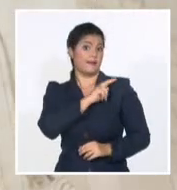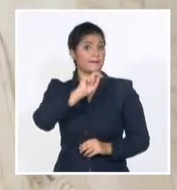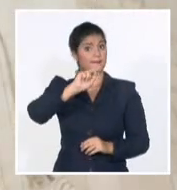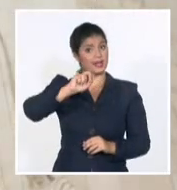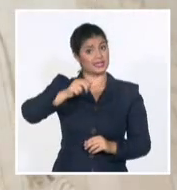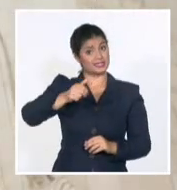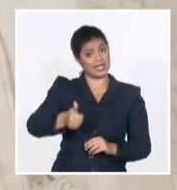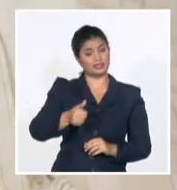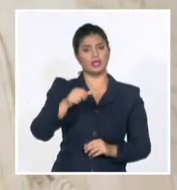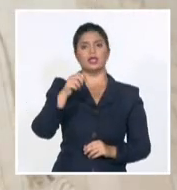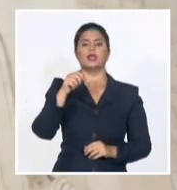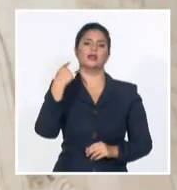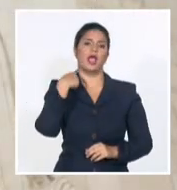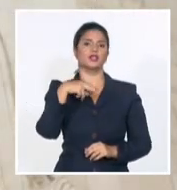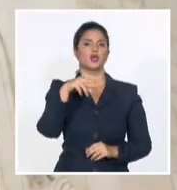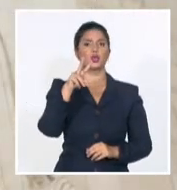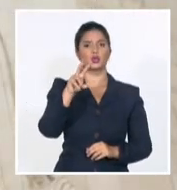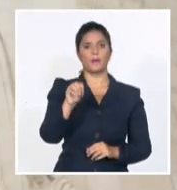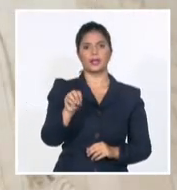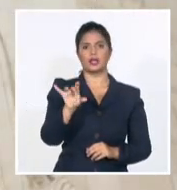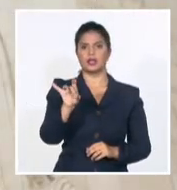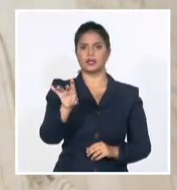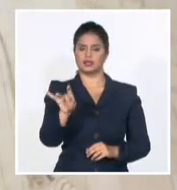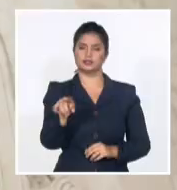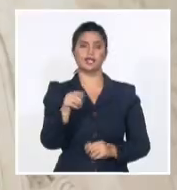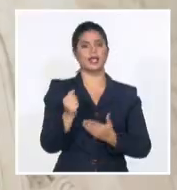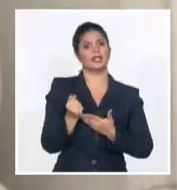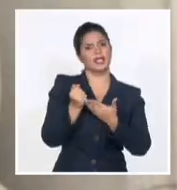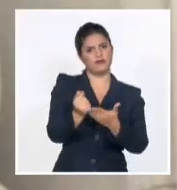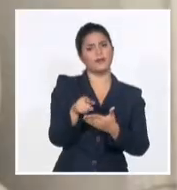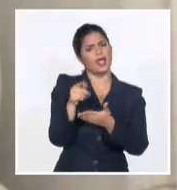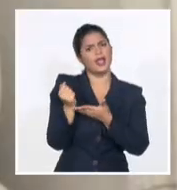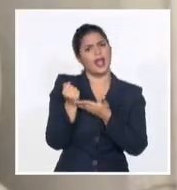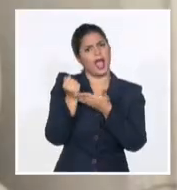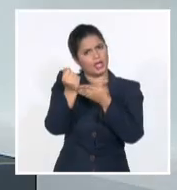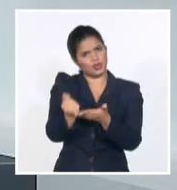y al renunciar ofreció su total cooperación con la justicia.